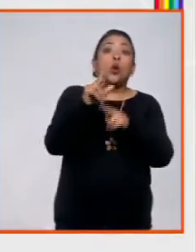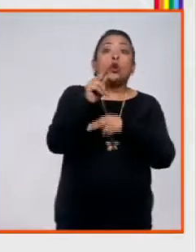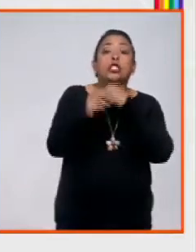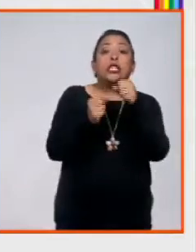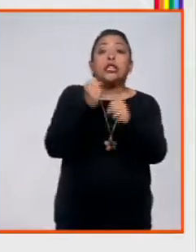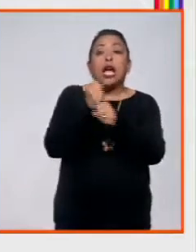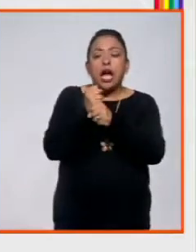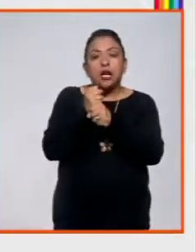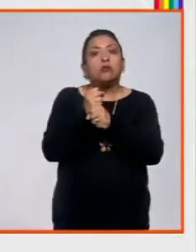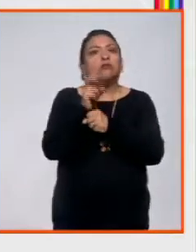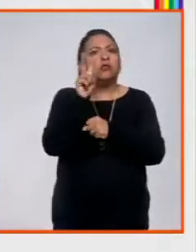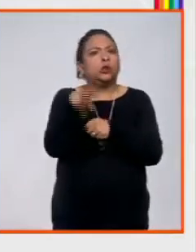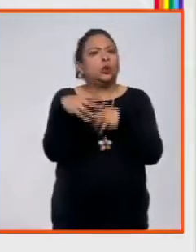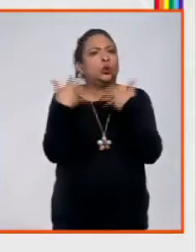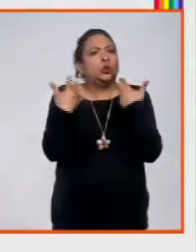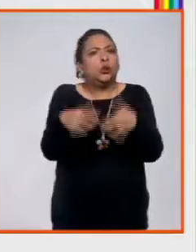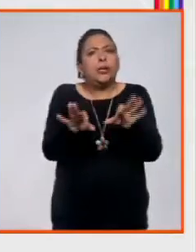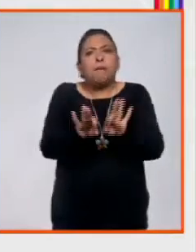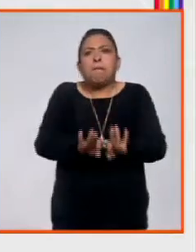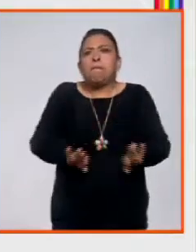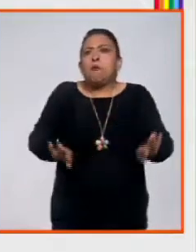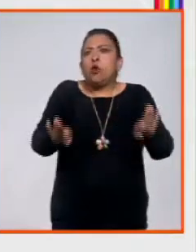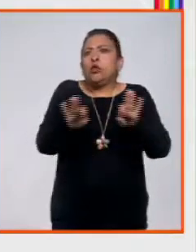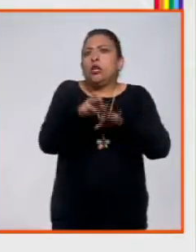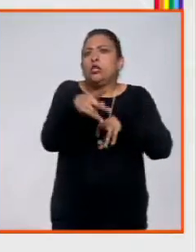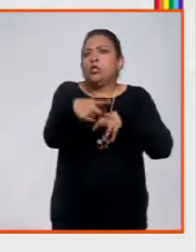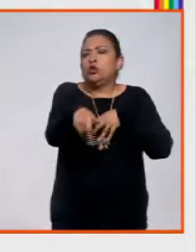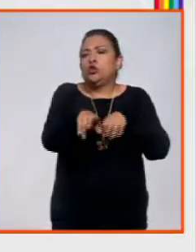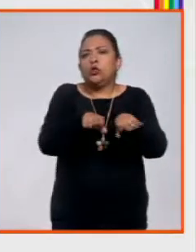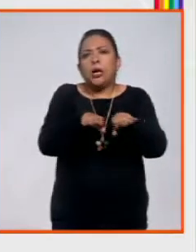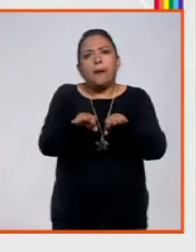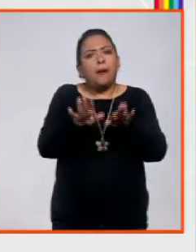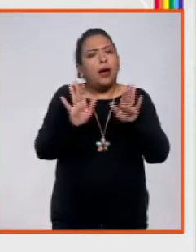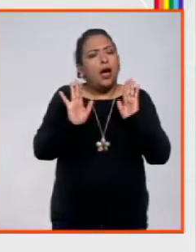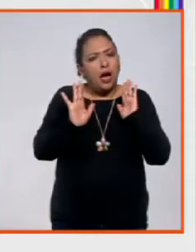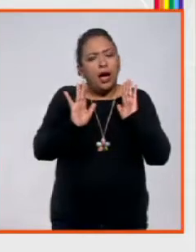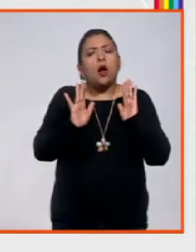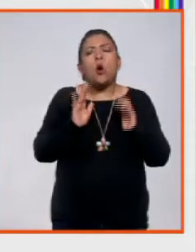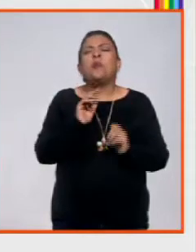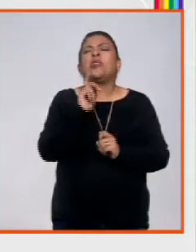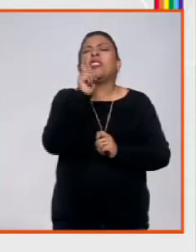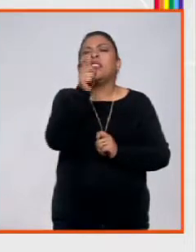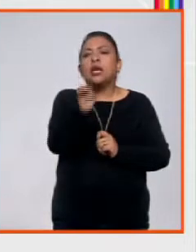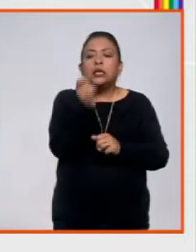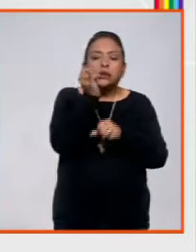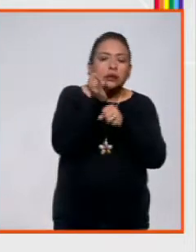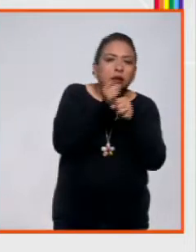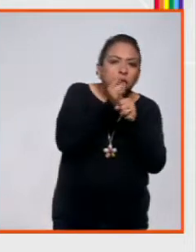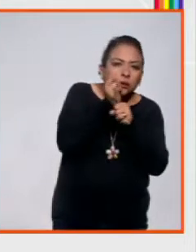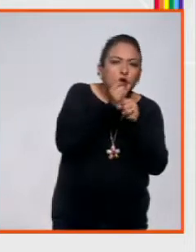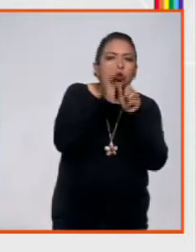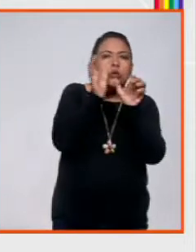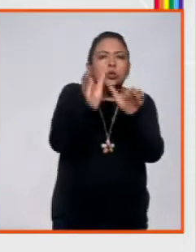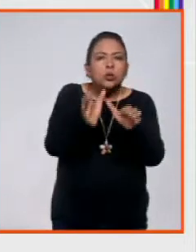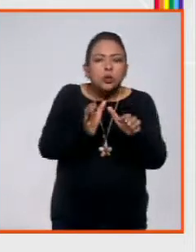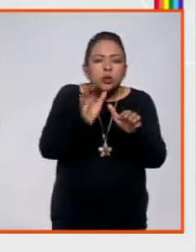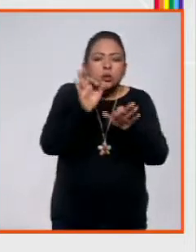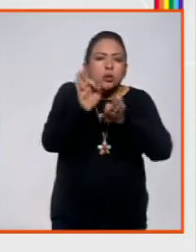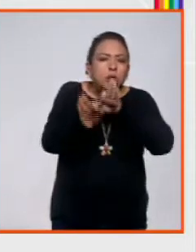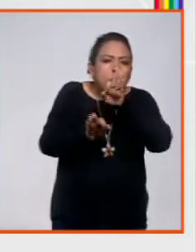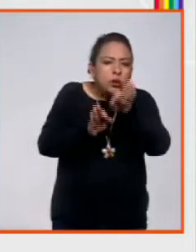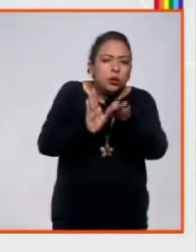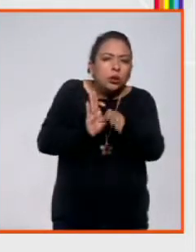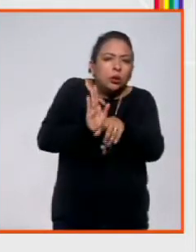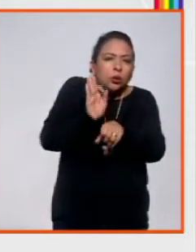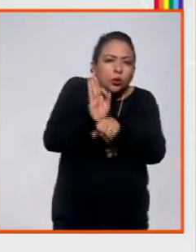por la enorme importancia que tiene en lo que se refiere al estudio al cuidado a